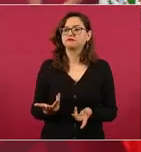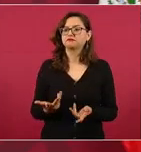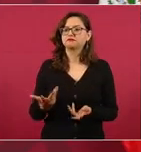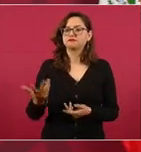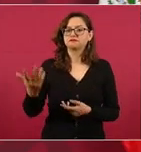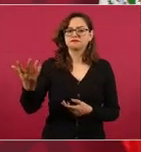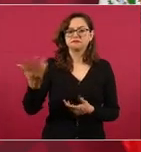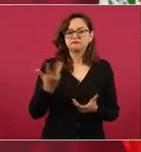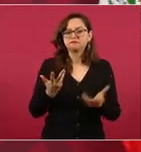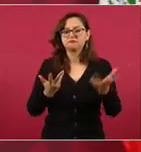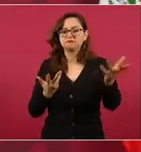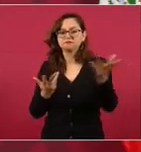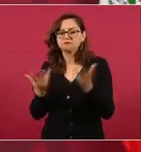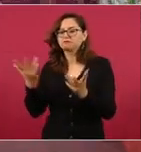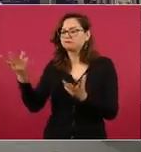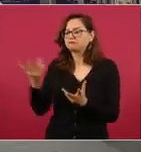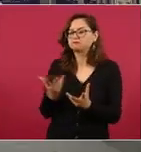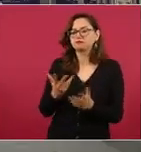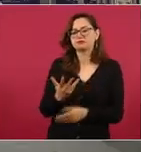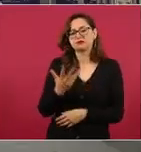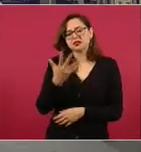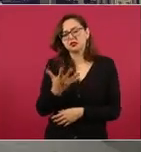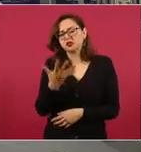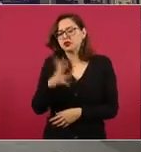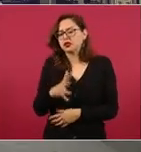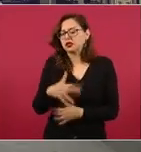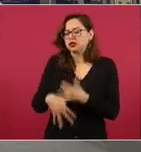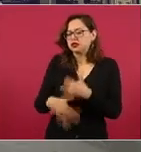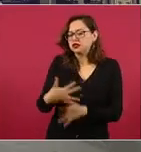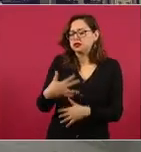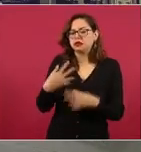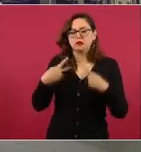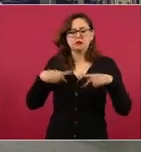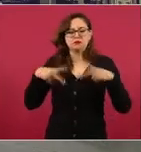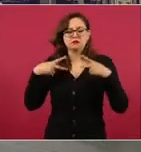y 5, 10, 15, 20 y todo. Entonces,